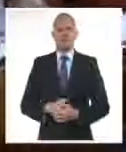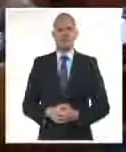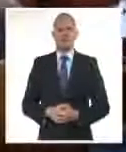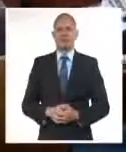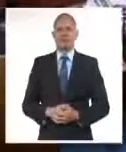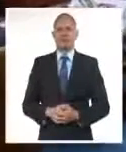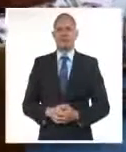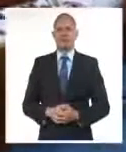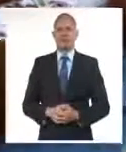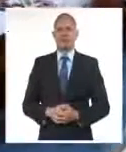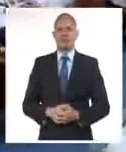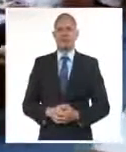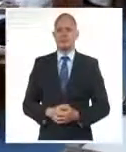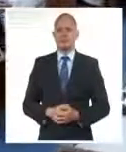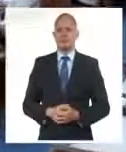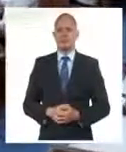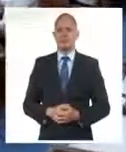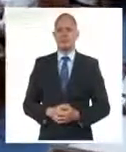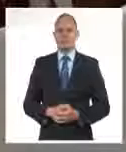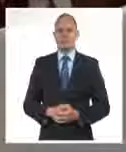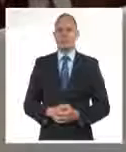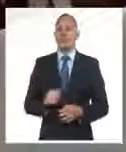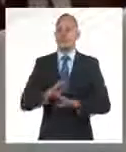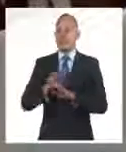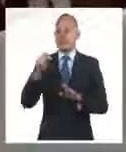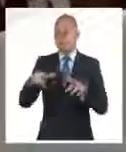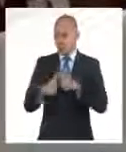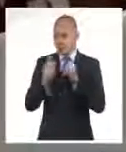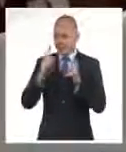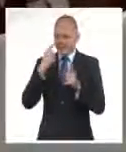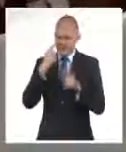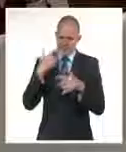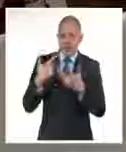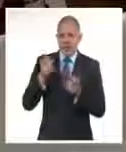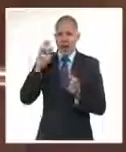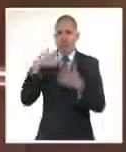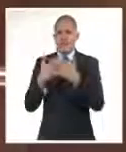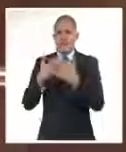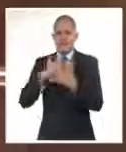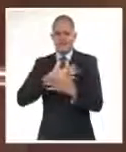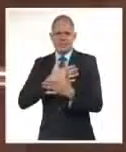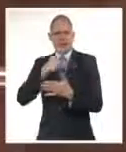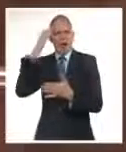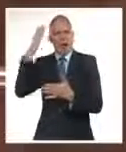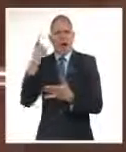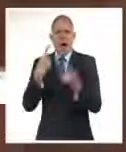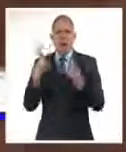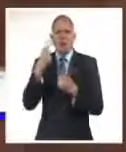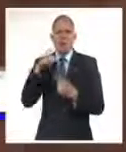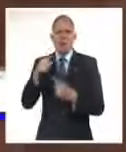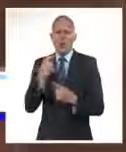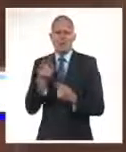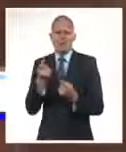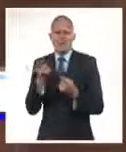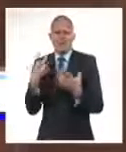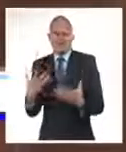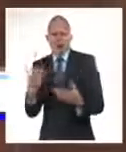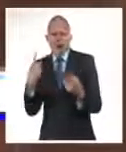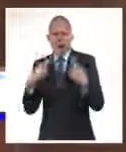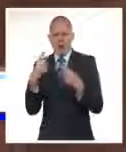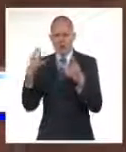Más que un encuentro para analizar particularidades y problemas de las empresas cubanas, el de este mes de mayo fue para presentarle al empresariado los